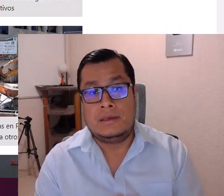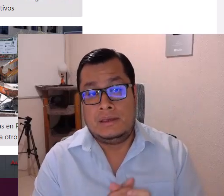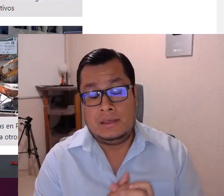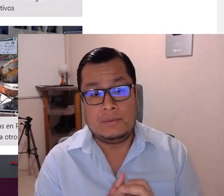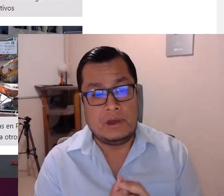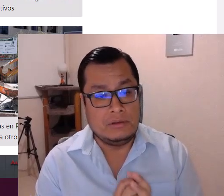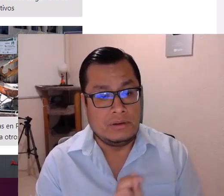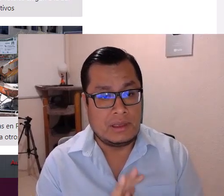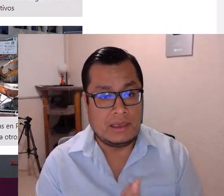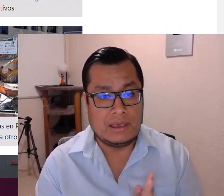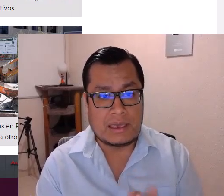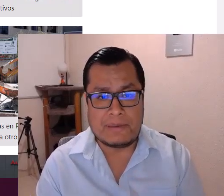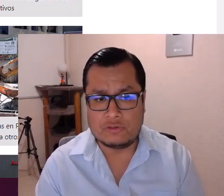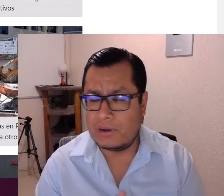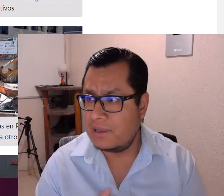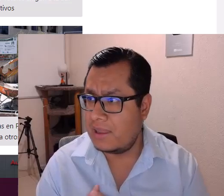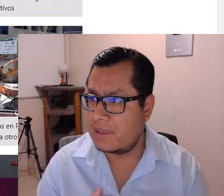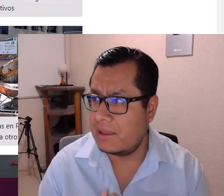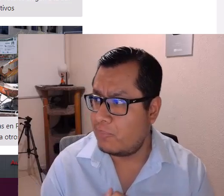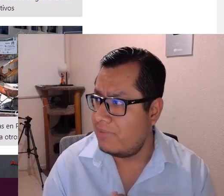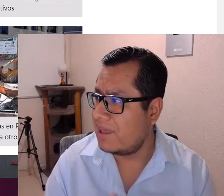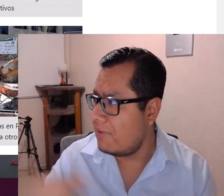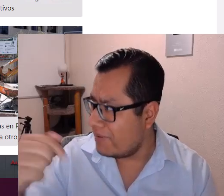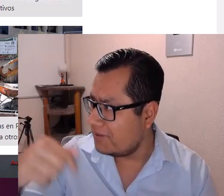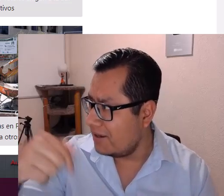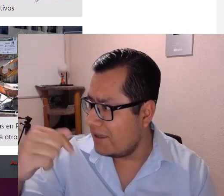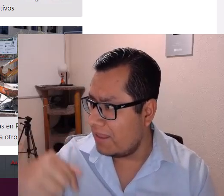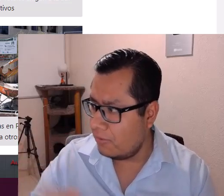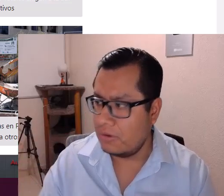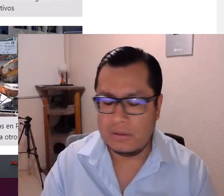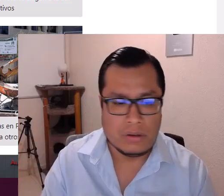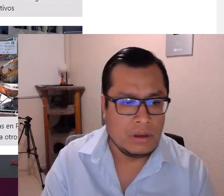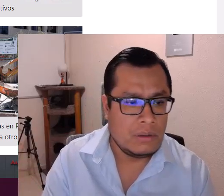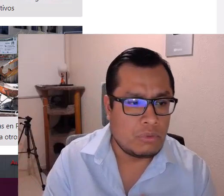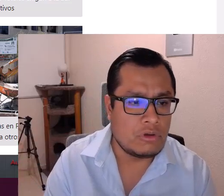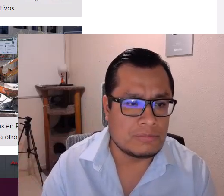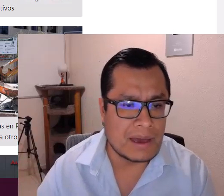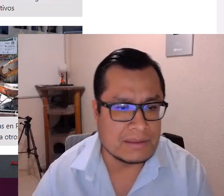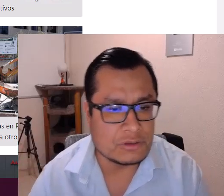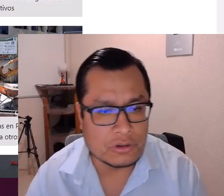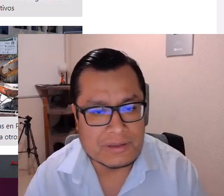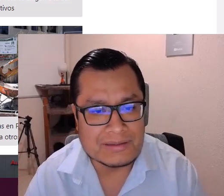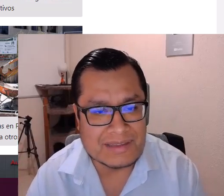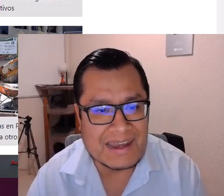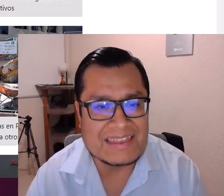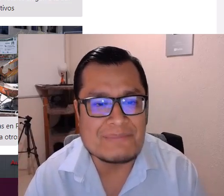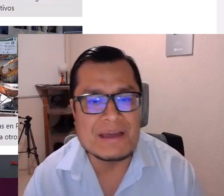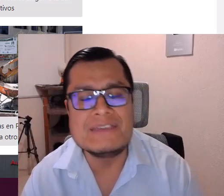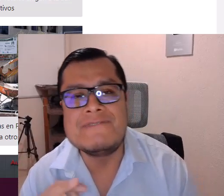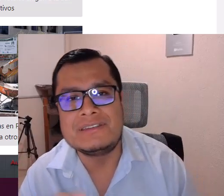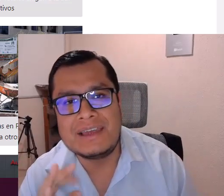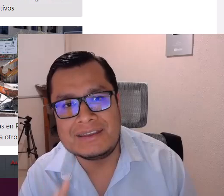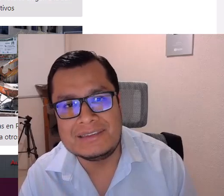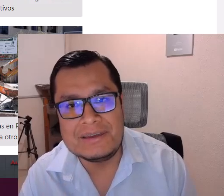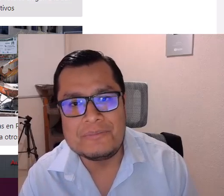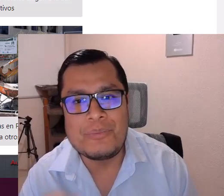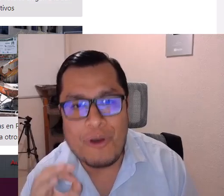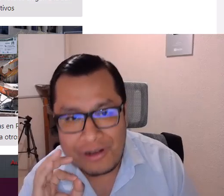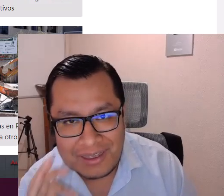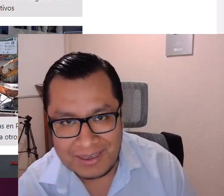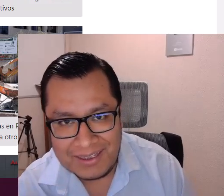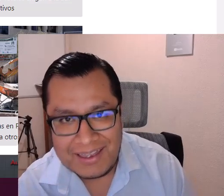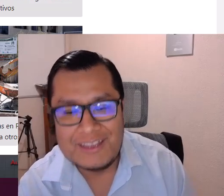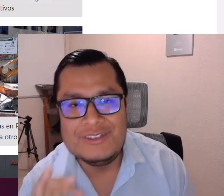y Bueno qué pasó el día de ayer en Puebla Y qué va a pasar el día de hoy pues los maestros salen a manifestarse